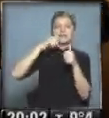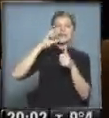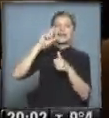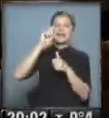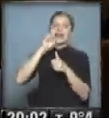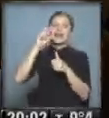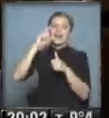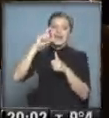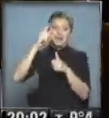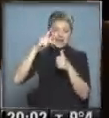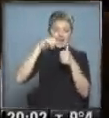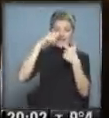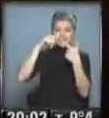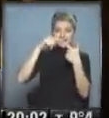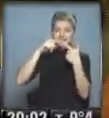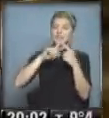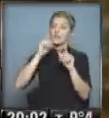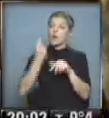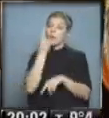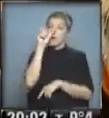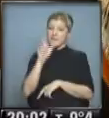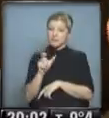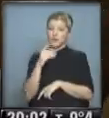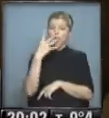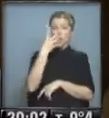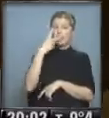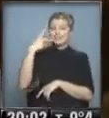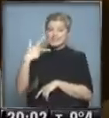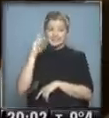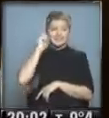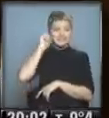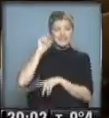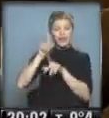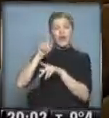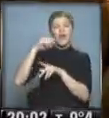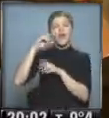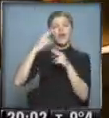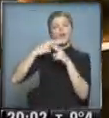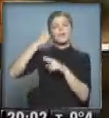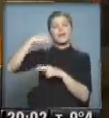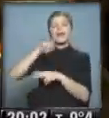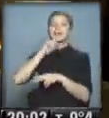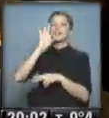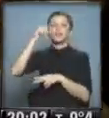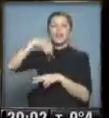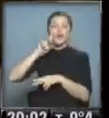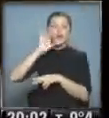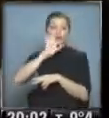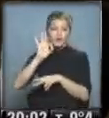una anécdota que tiene que ver con un señor de 43 años cuyo nombre es Antonio Aparecido, un adicto recuperado. Les decía